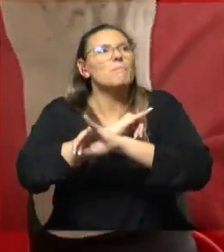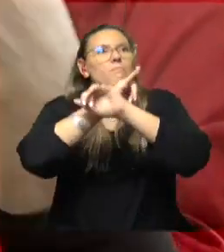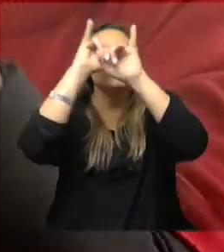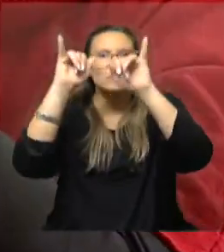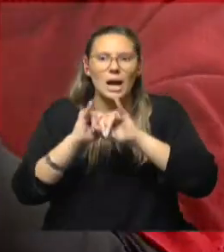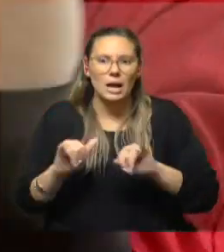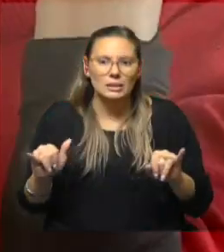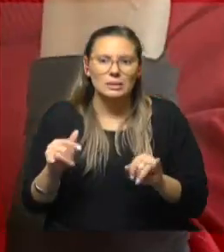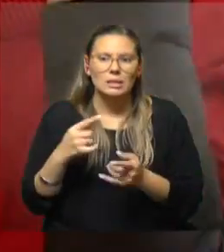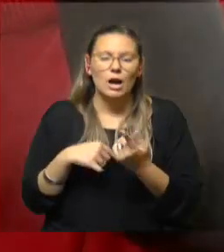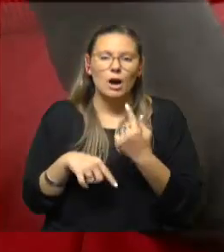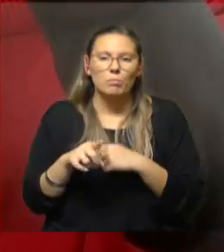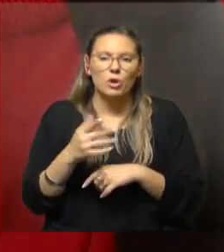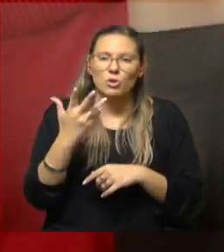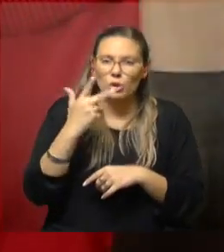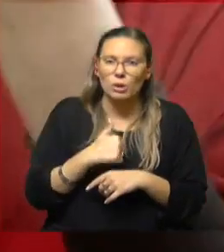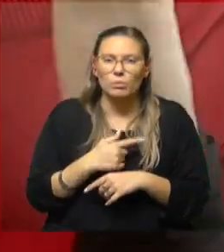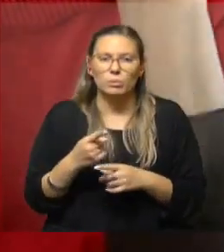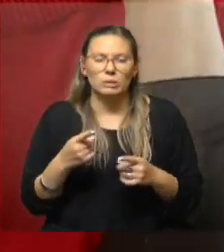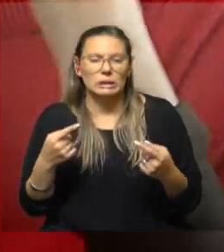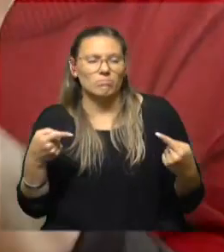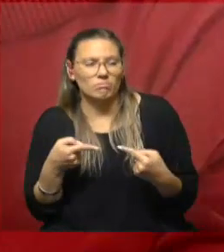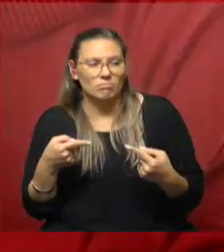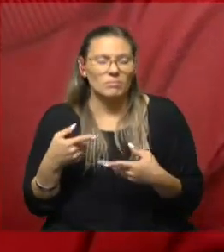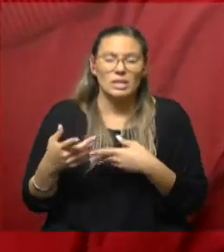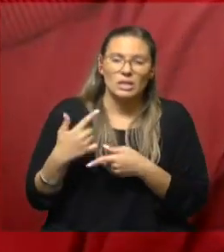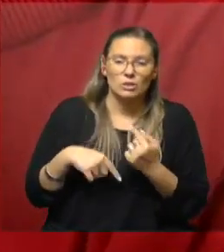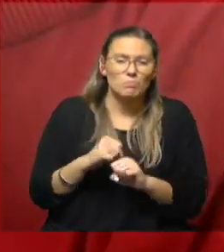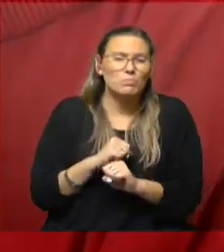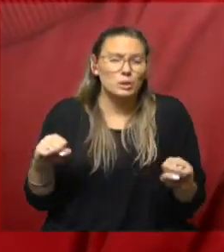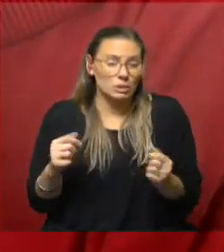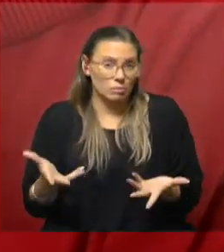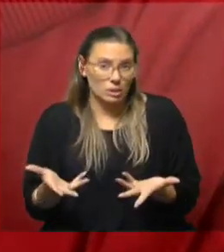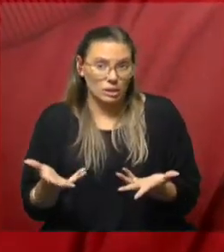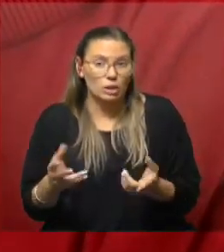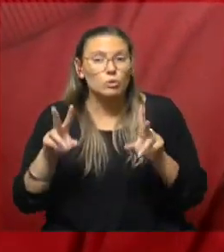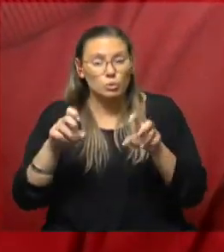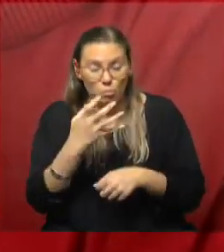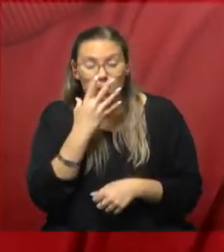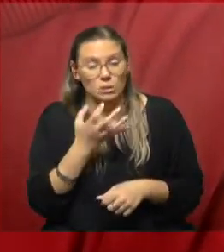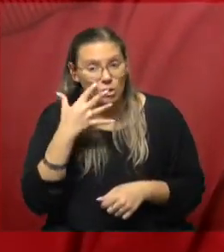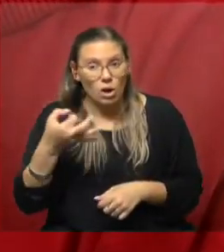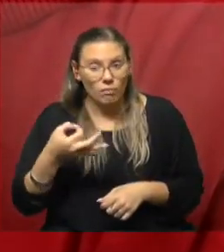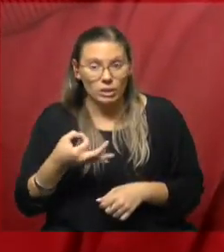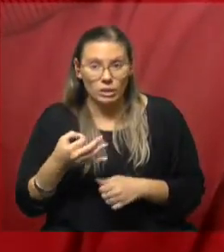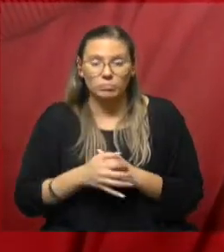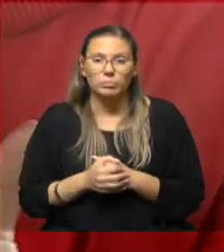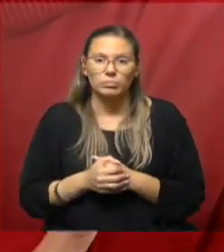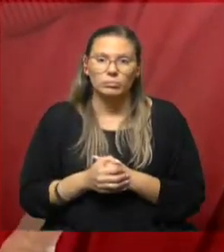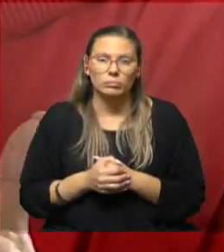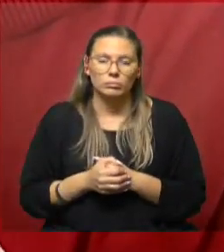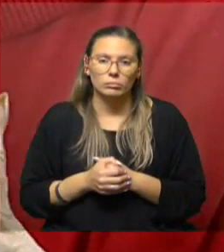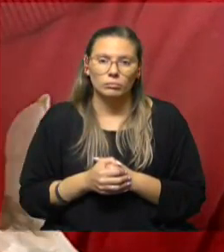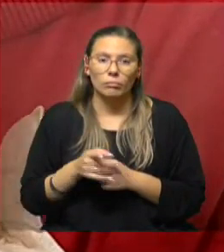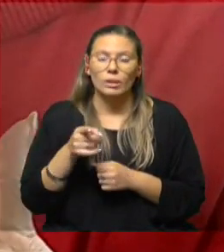pero no quiere esto, no le gusta, está peleado, ta, ta, ta. Entonces es imposible la paz. Es un tema muy serio la paz. Bueno,